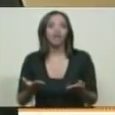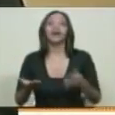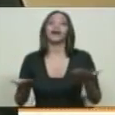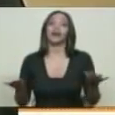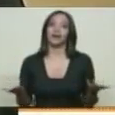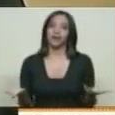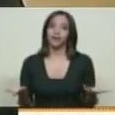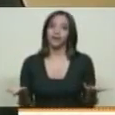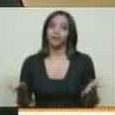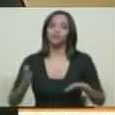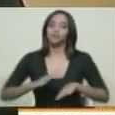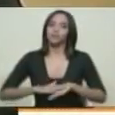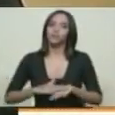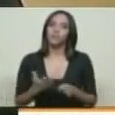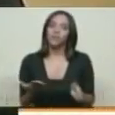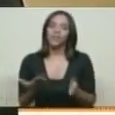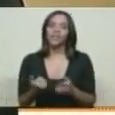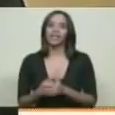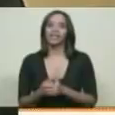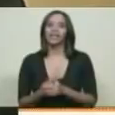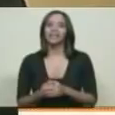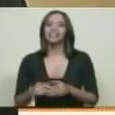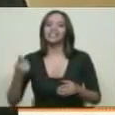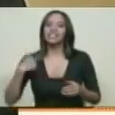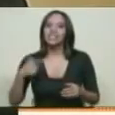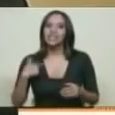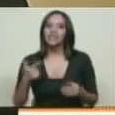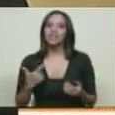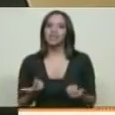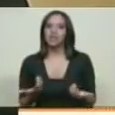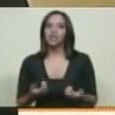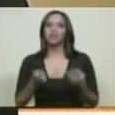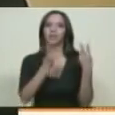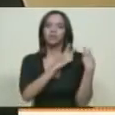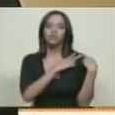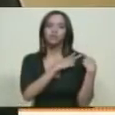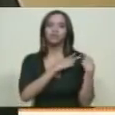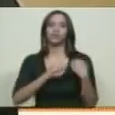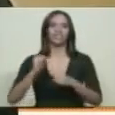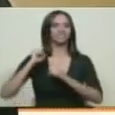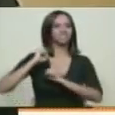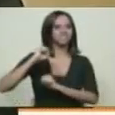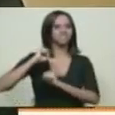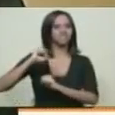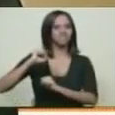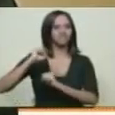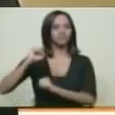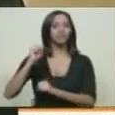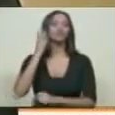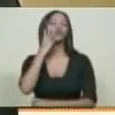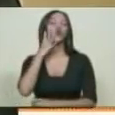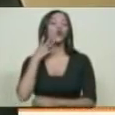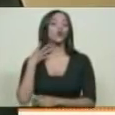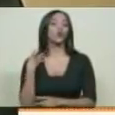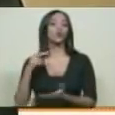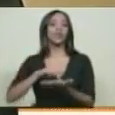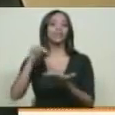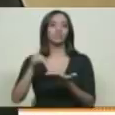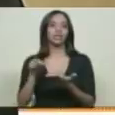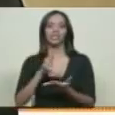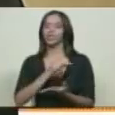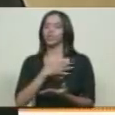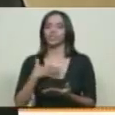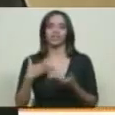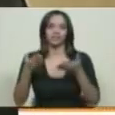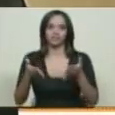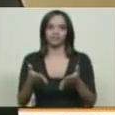encarna una resistencia y, un orgullo nacional que no quiere que eso sea así.